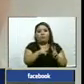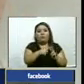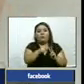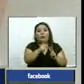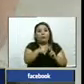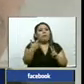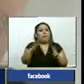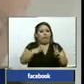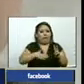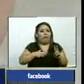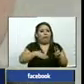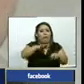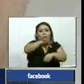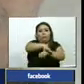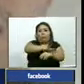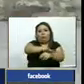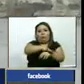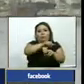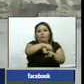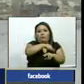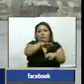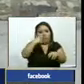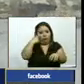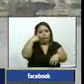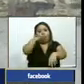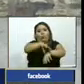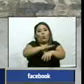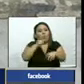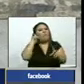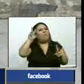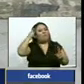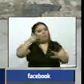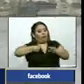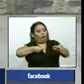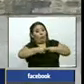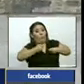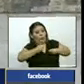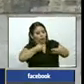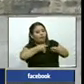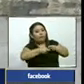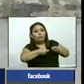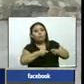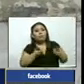portaba en su pie lo que es el brazalete de monitoreo.